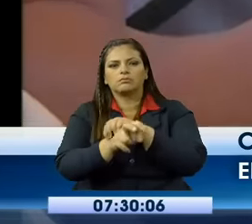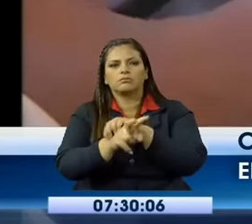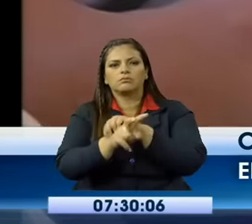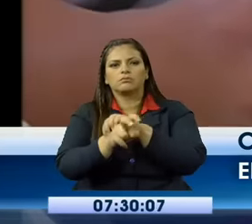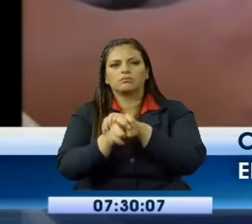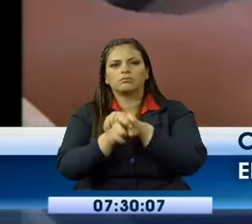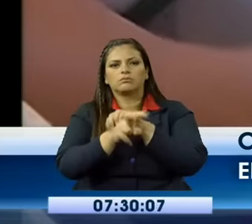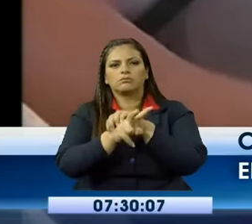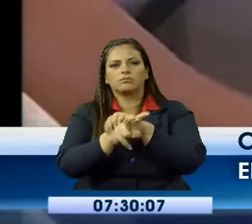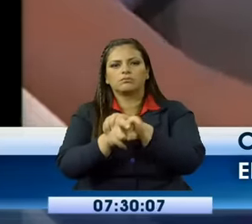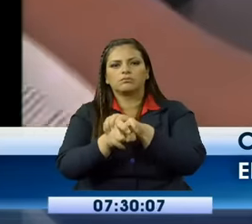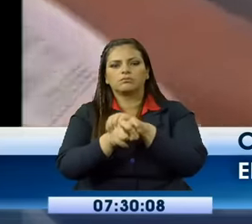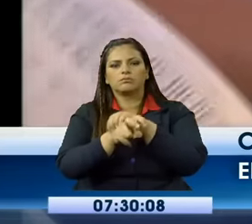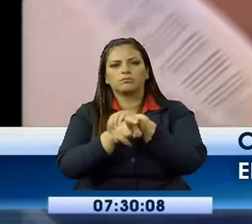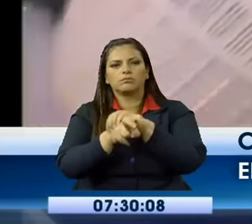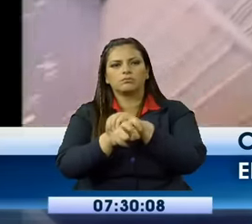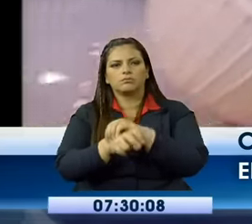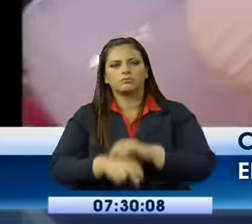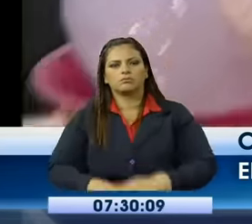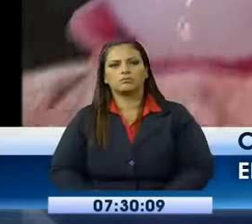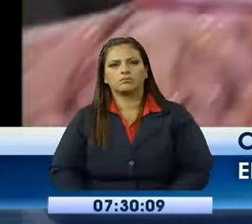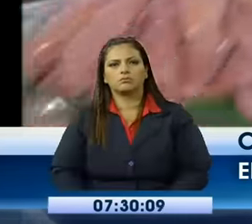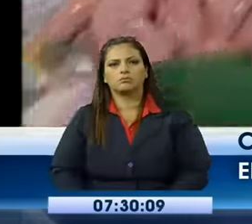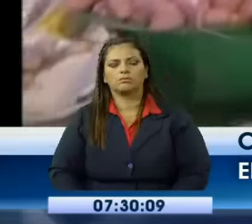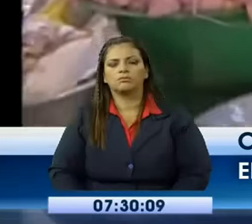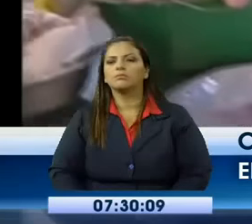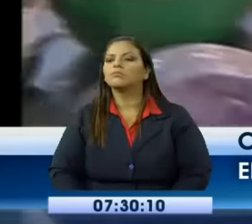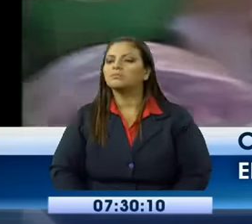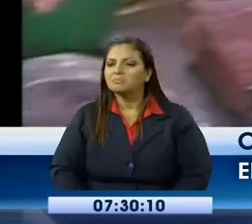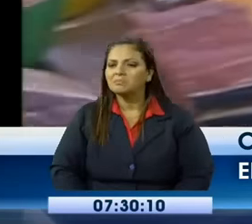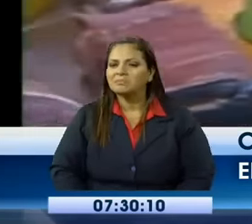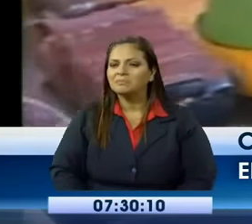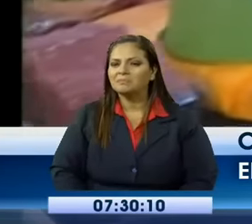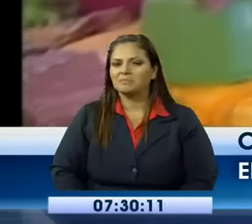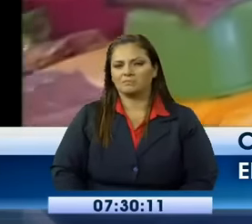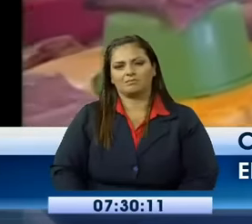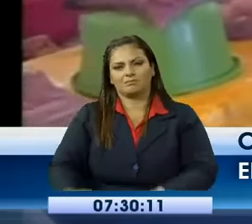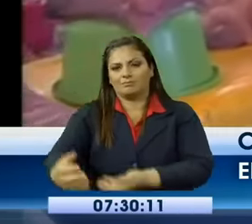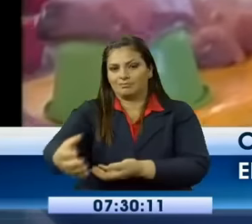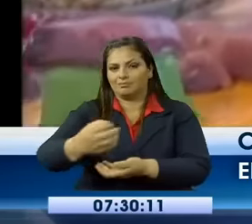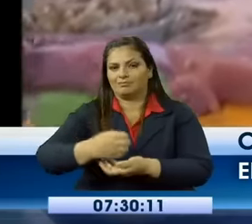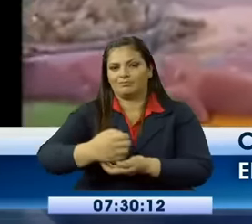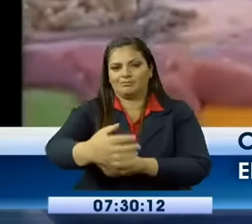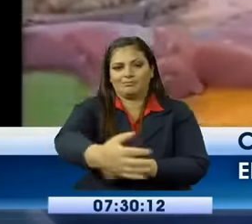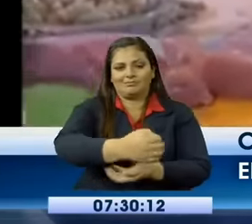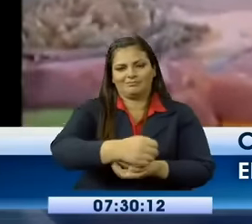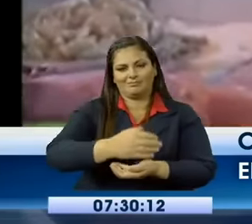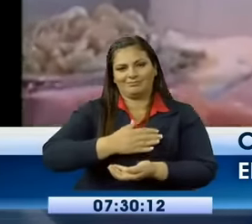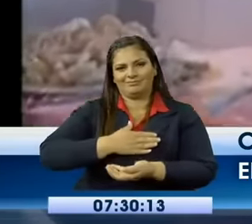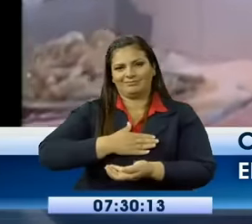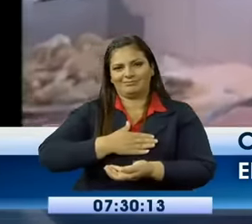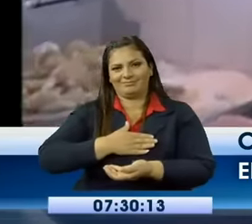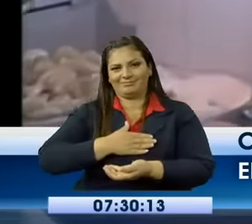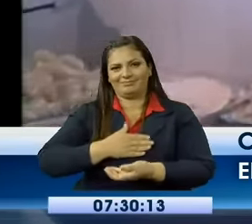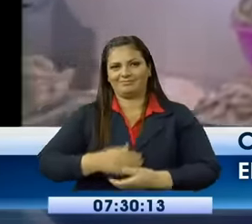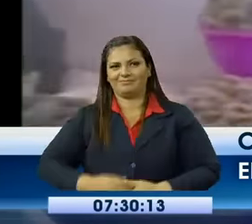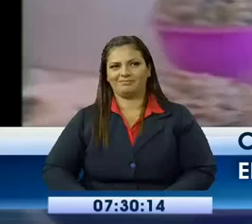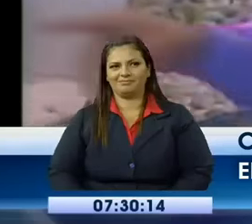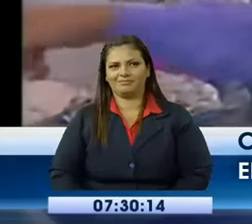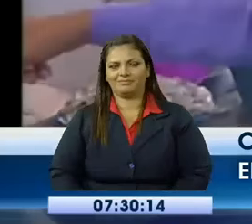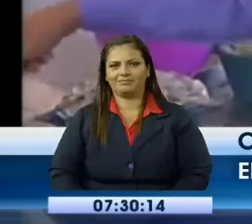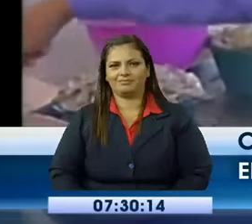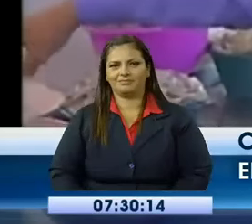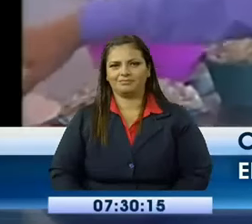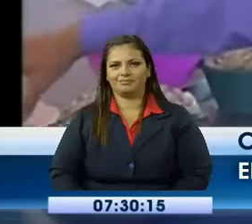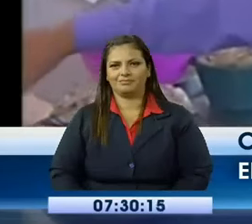3. ¡Ah, caramba! Bueno, guarden 2 libras de cada uno, de caracol y de huevos de pescado. ¿Sí? Listo.